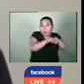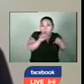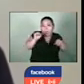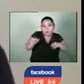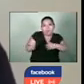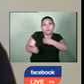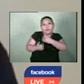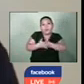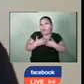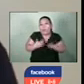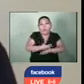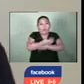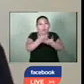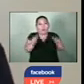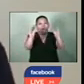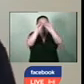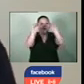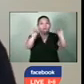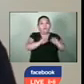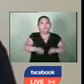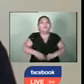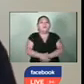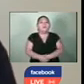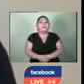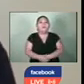de sus canales de comunicación oficiales.